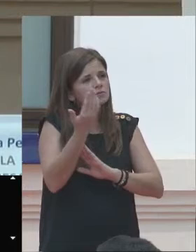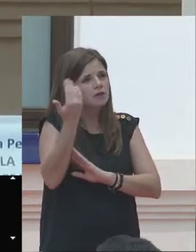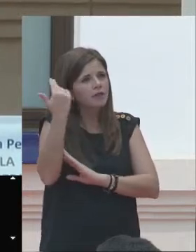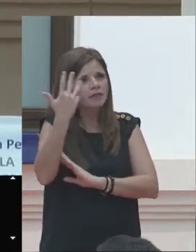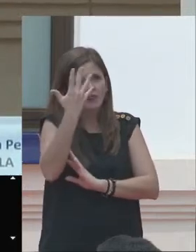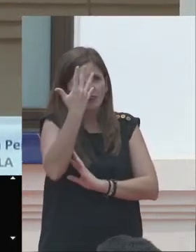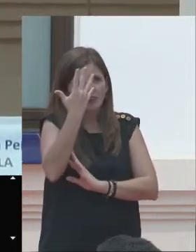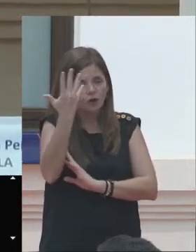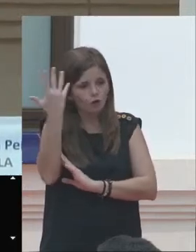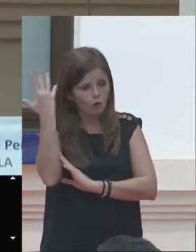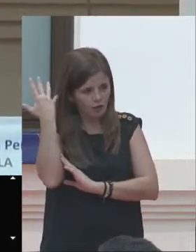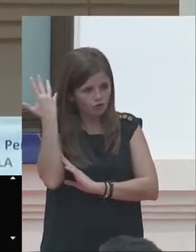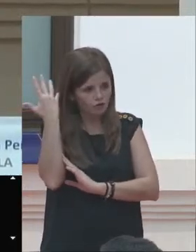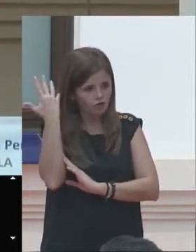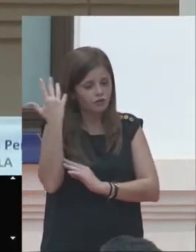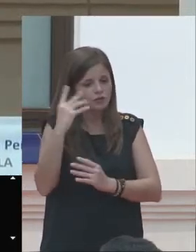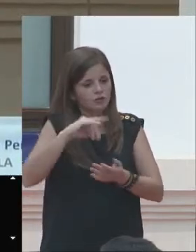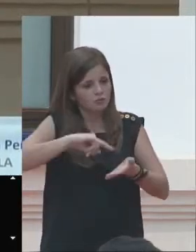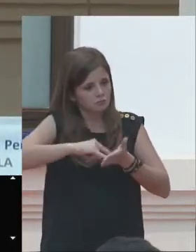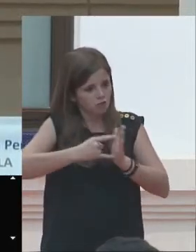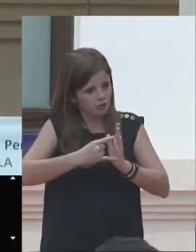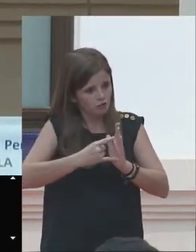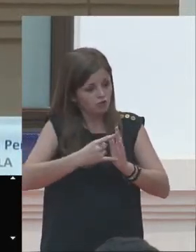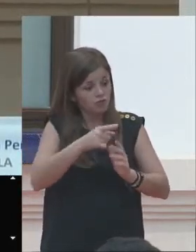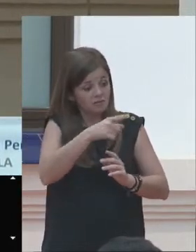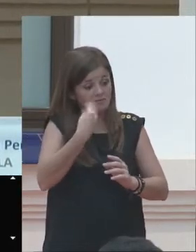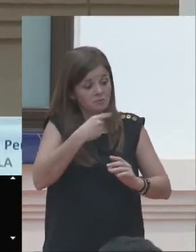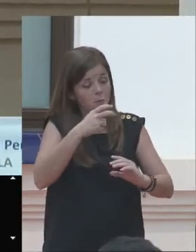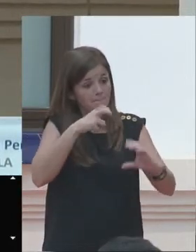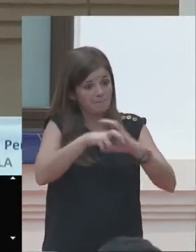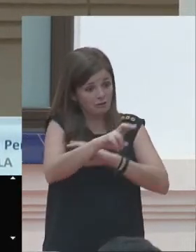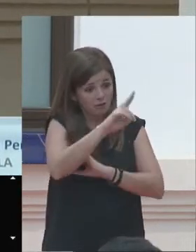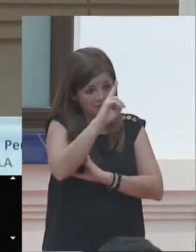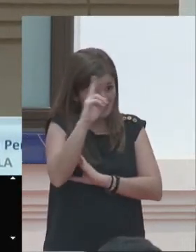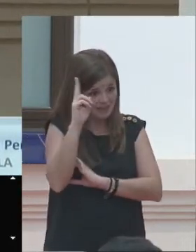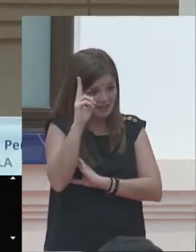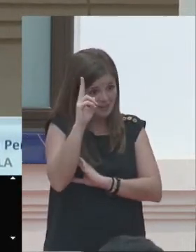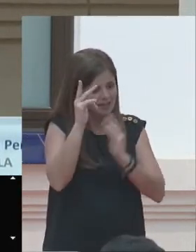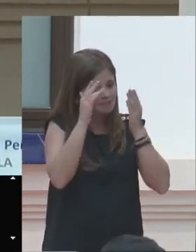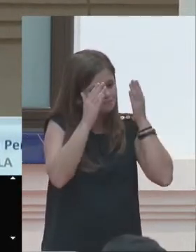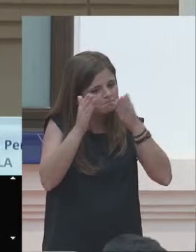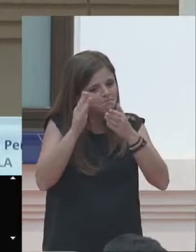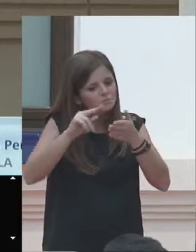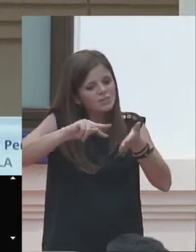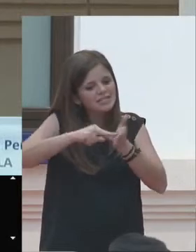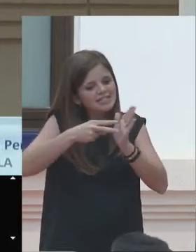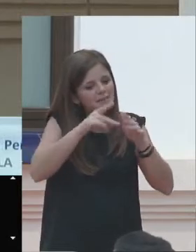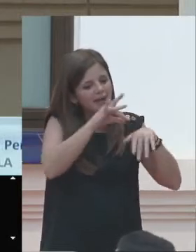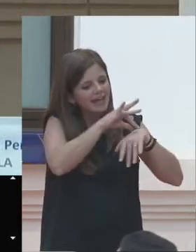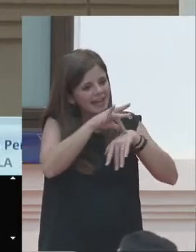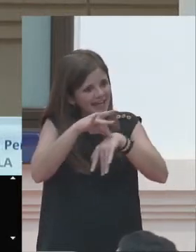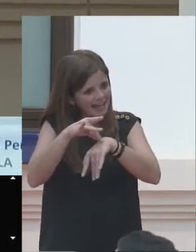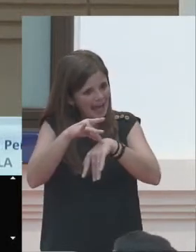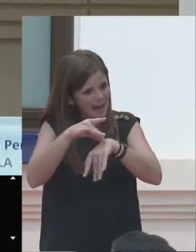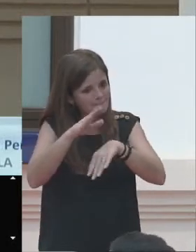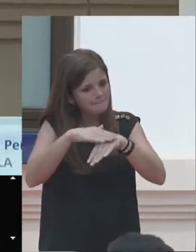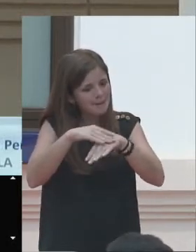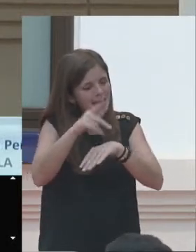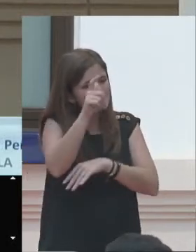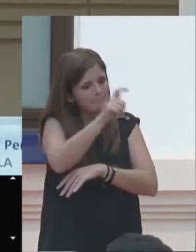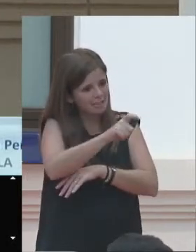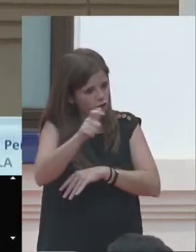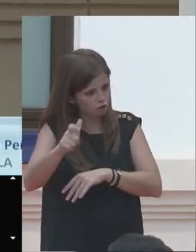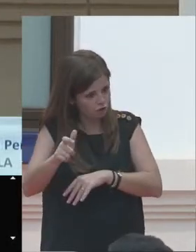hace 5 años junto con Metro de Madrid iba orientado a generar un sistema de guía para personas,